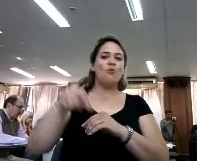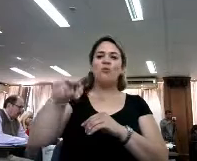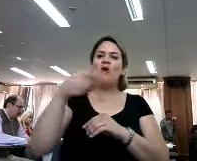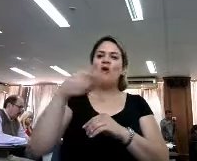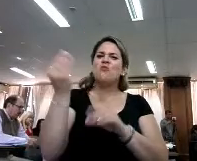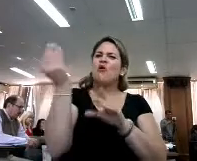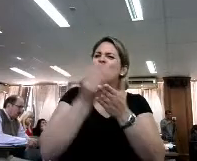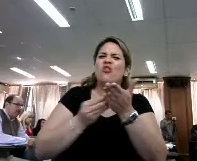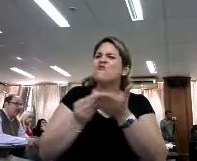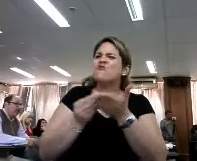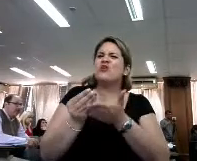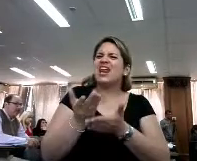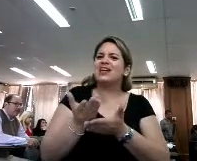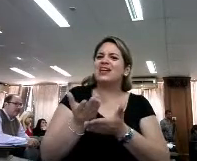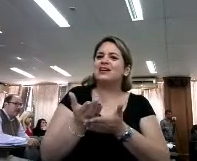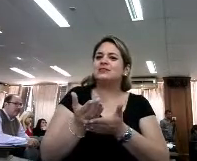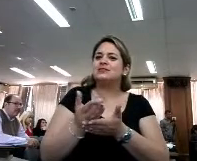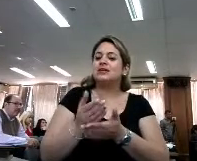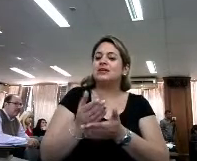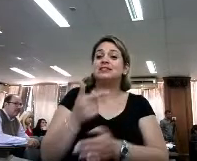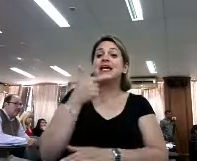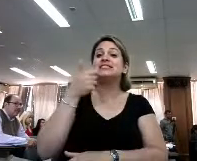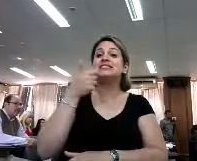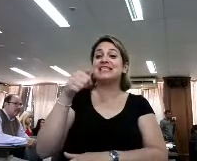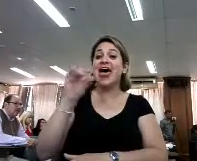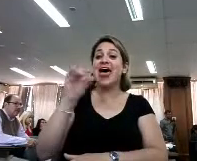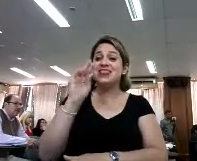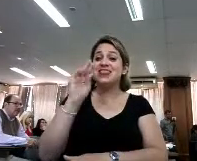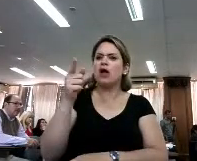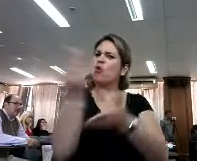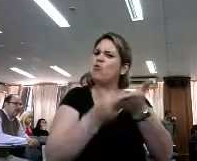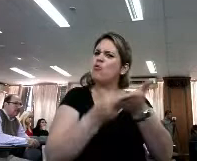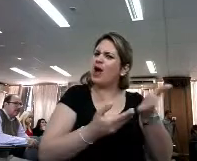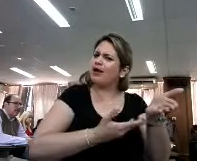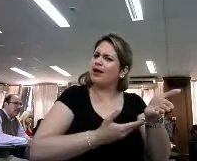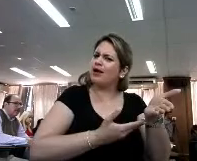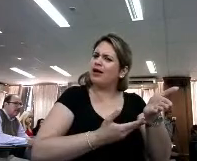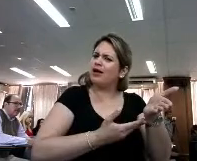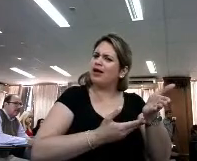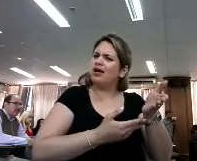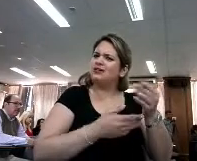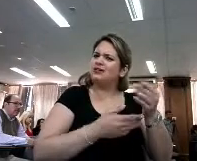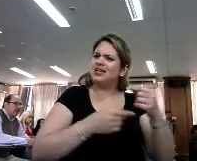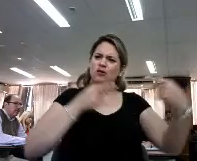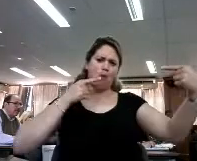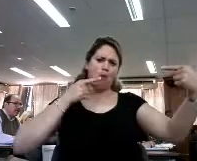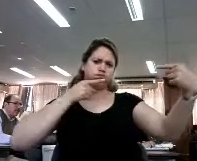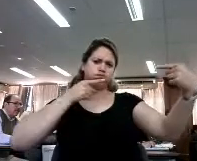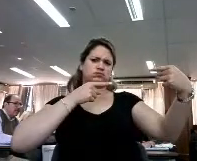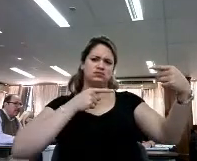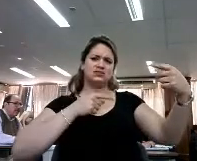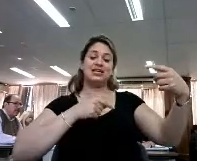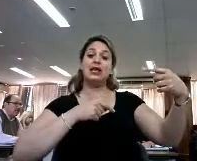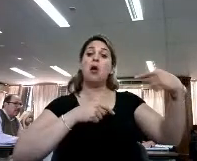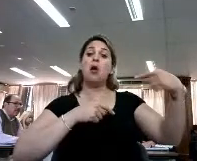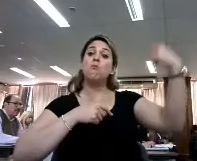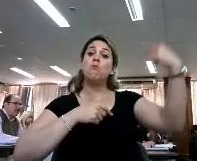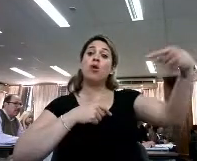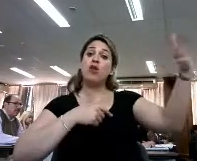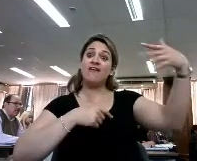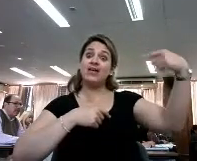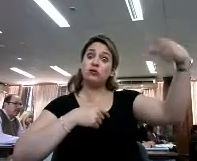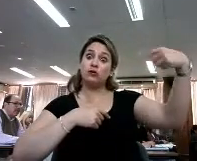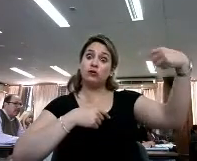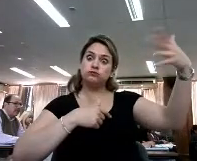Julia? Sandra, ¿cómo lo dibujarías? Don Quijote pelea con los molinos de viento, es lo único que te voy a decir. Un